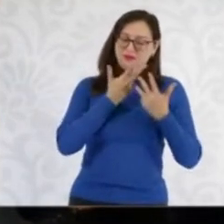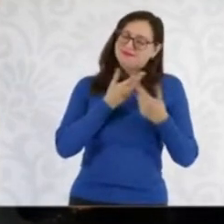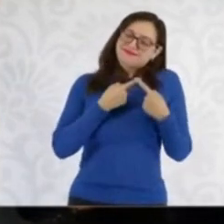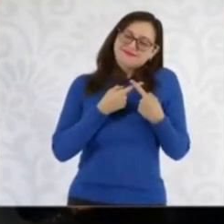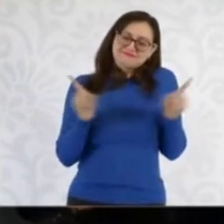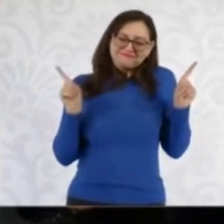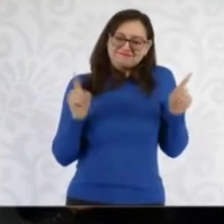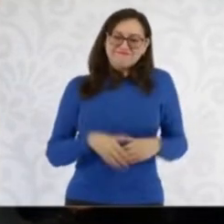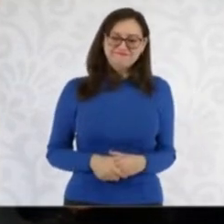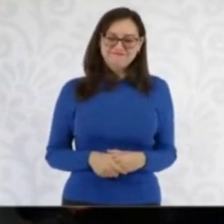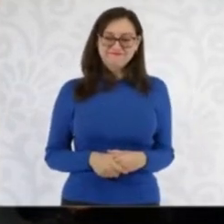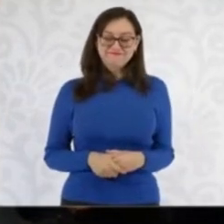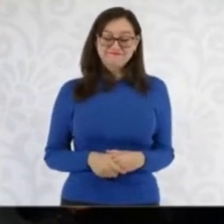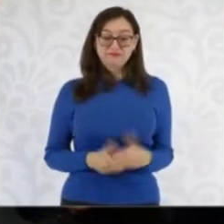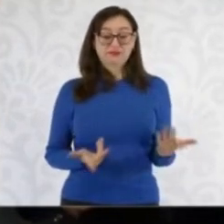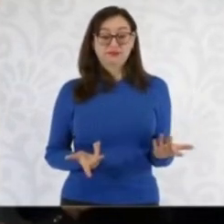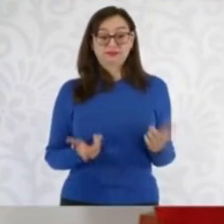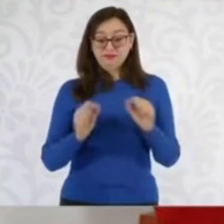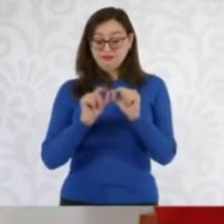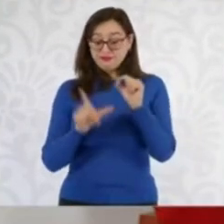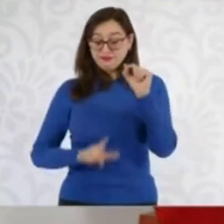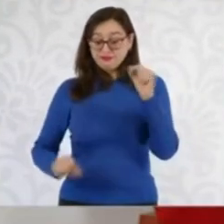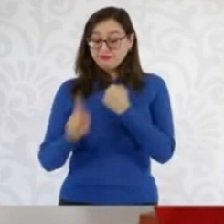presidenta de México tiene que